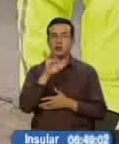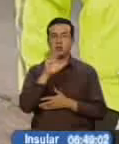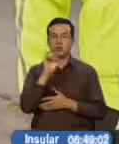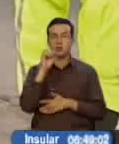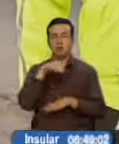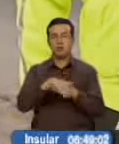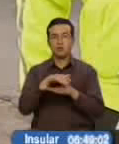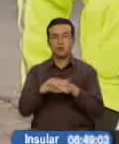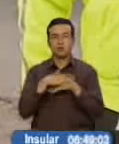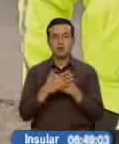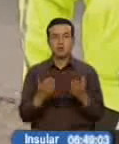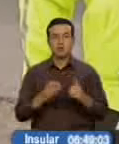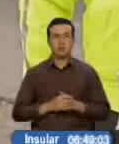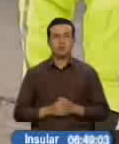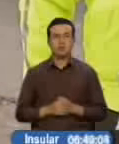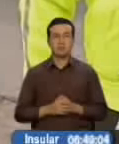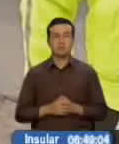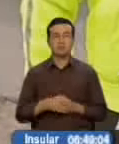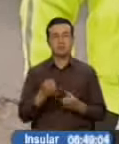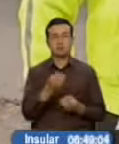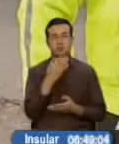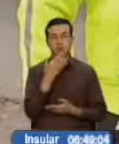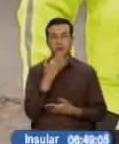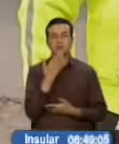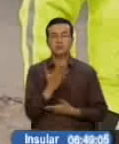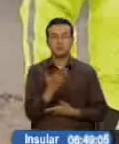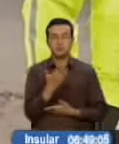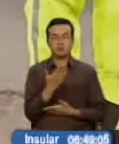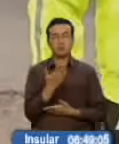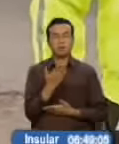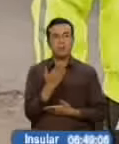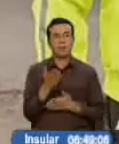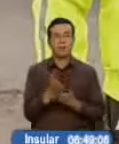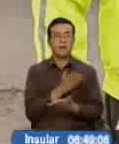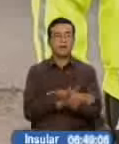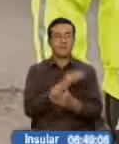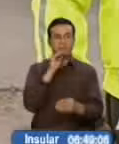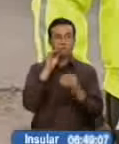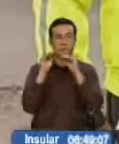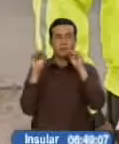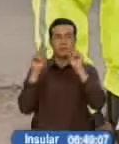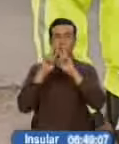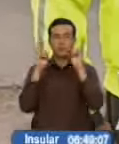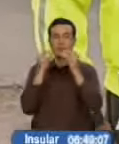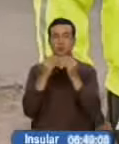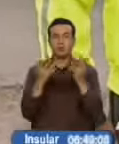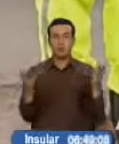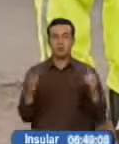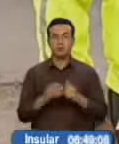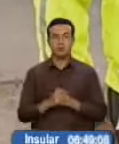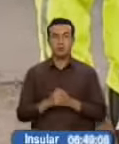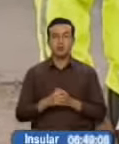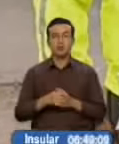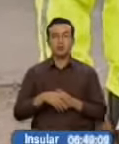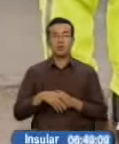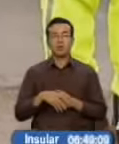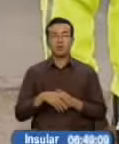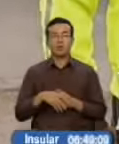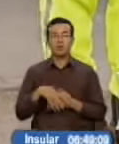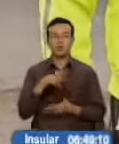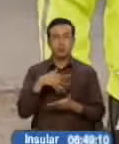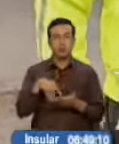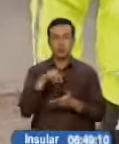de la tarde, nos pueda resolver la misma, y se la adelanto incluso, y tiene que ver con mucho de las inquietudes de